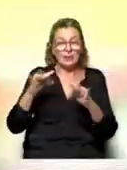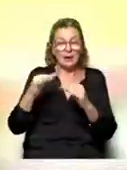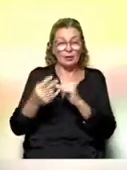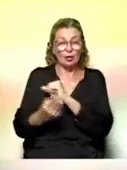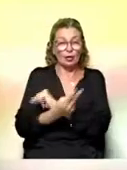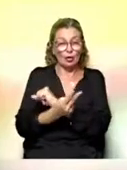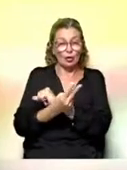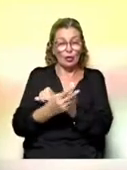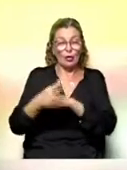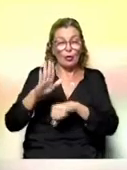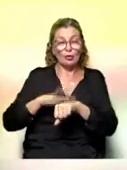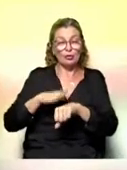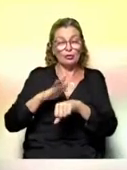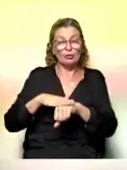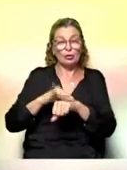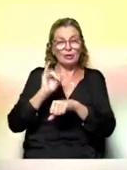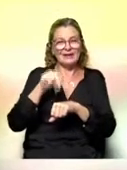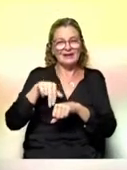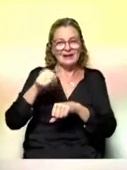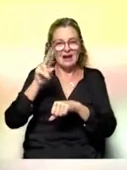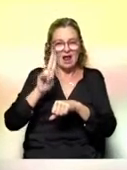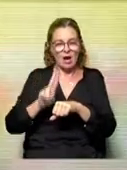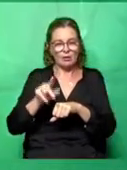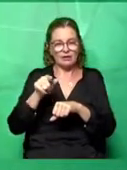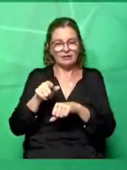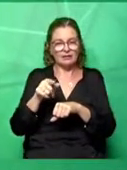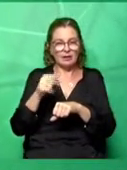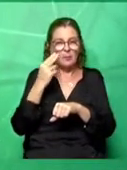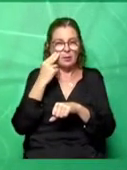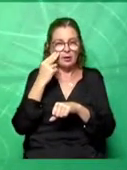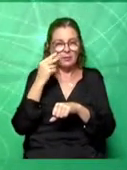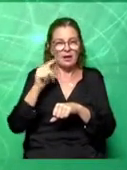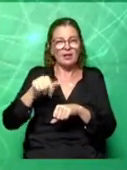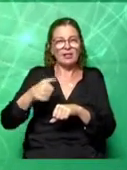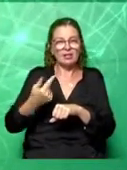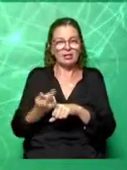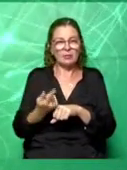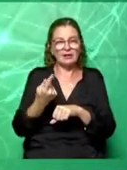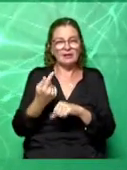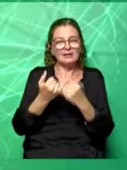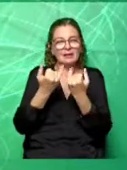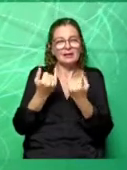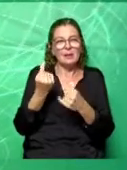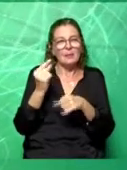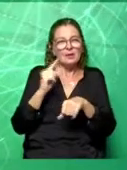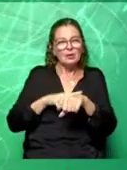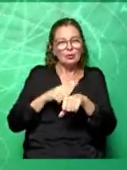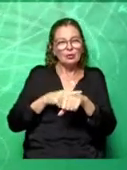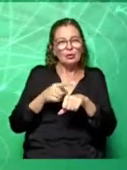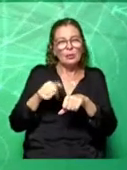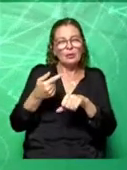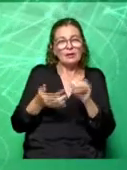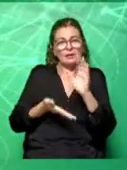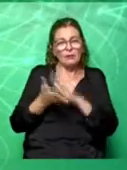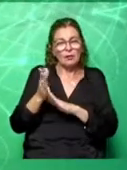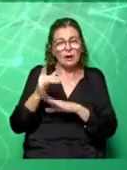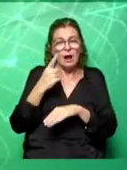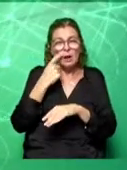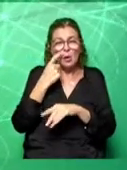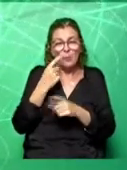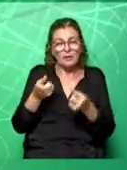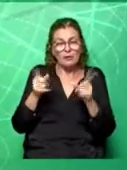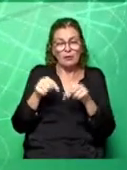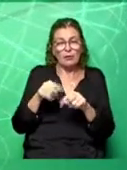el Adolescente del Uruguay, y en ese marco fue que ocurrieron los hechos. Ese día, minutos después de que Ángel saliera, el hombre regresó